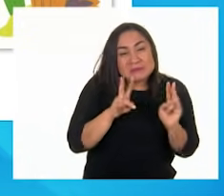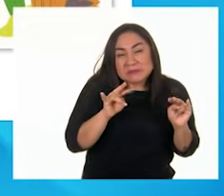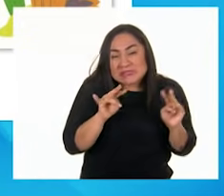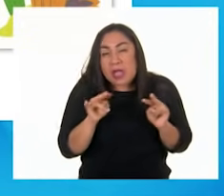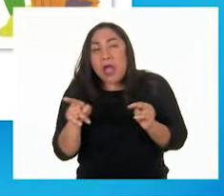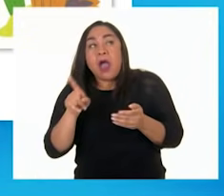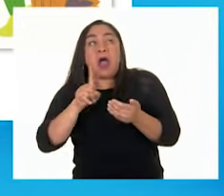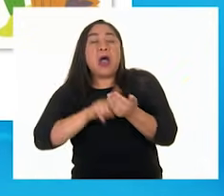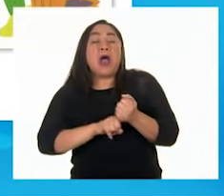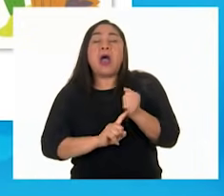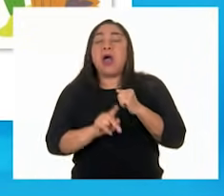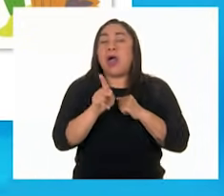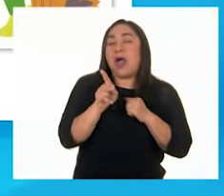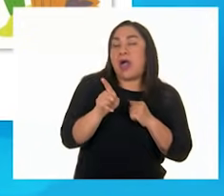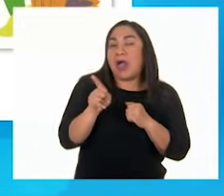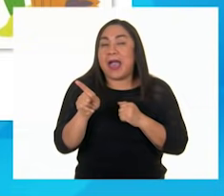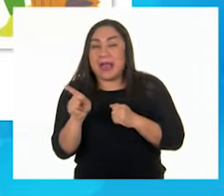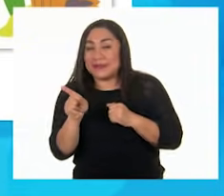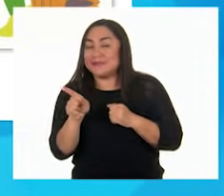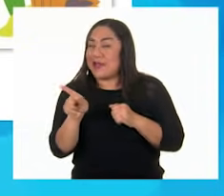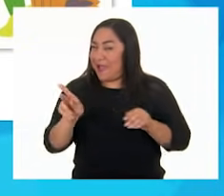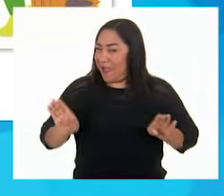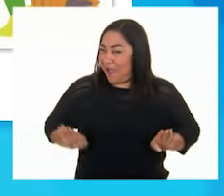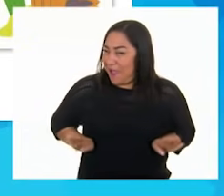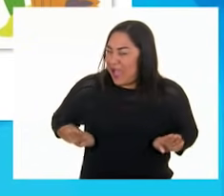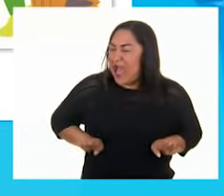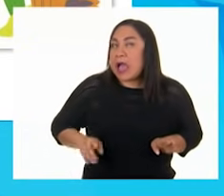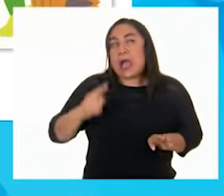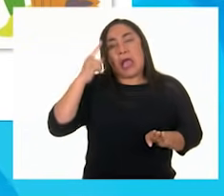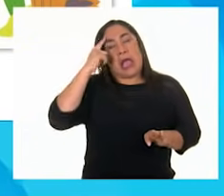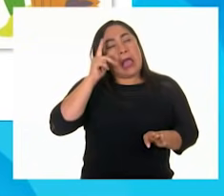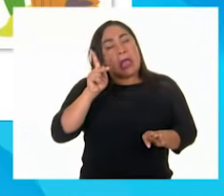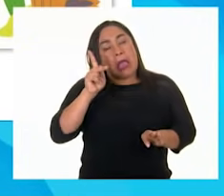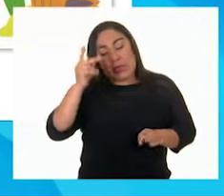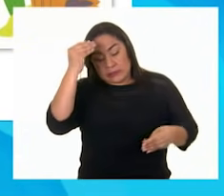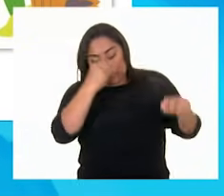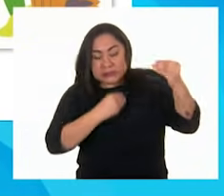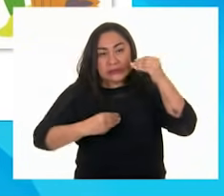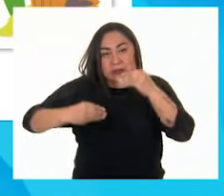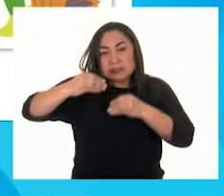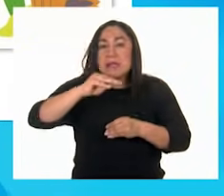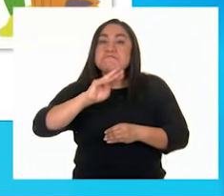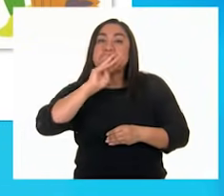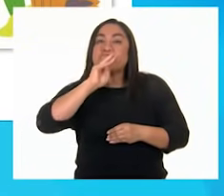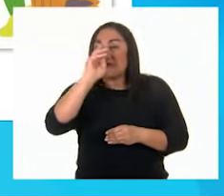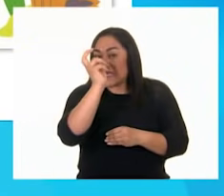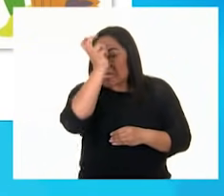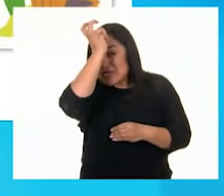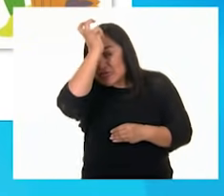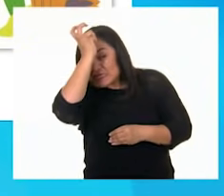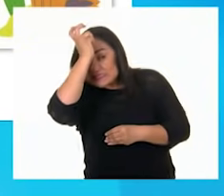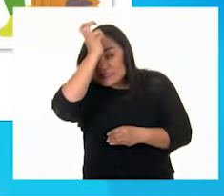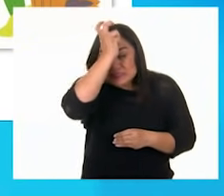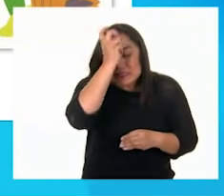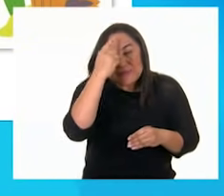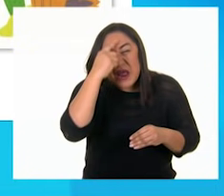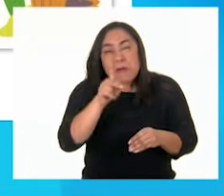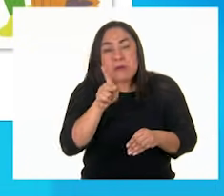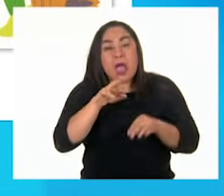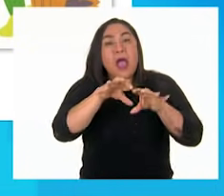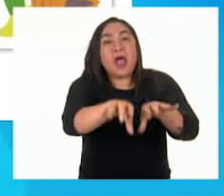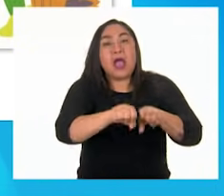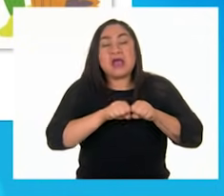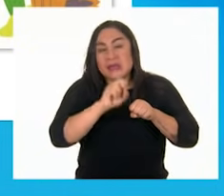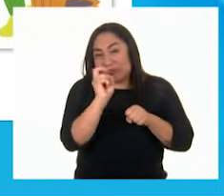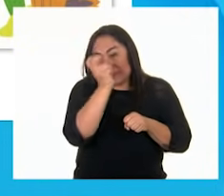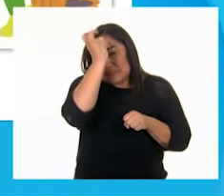finge algo que no es. Por eso se disfraza de mamá cabra para atrapar a las cabritas y devorarlas. Es un